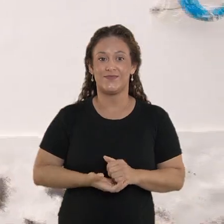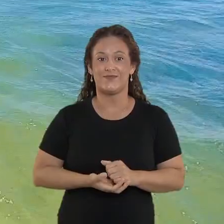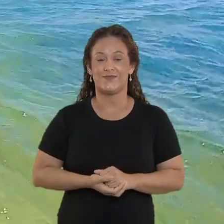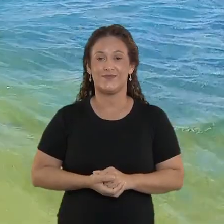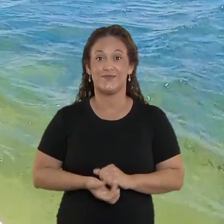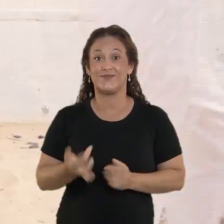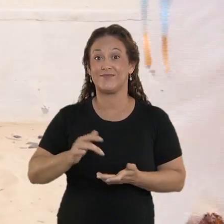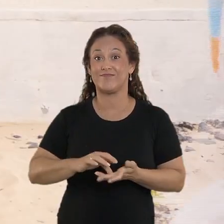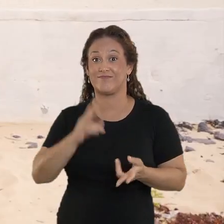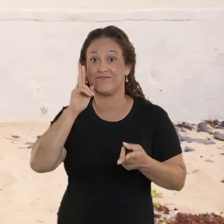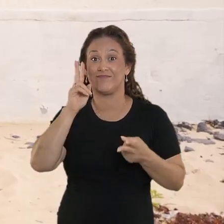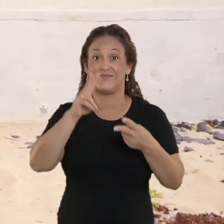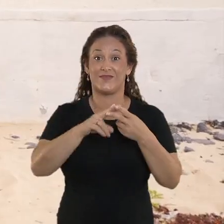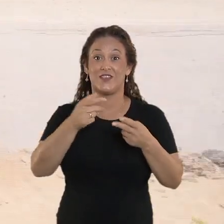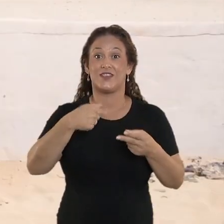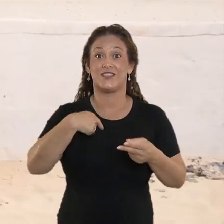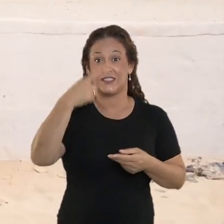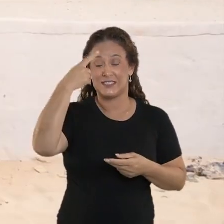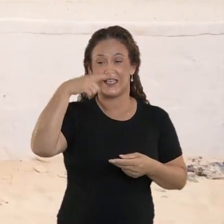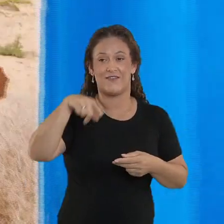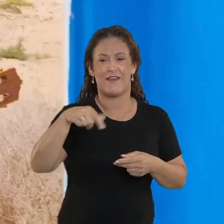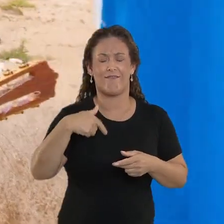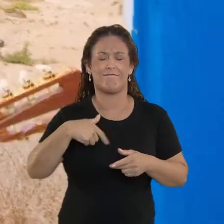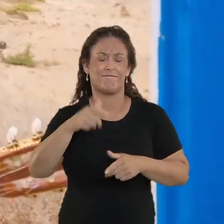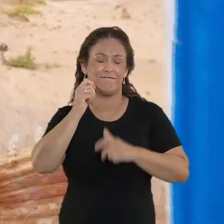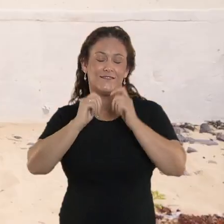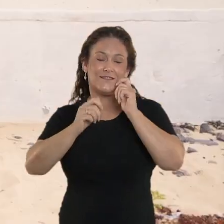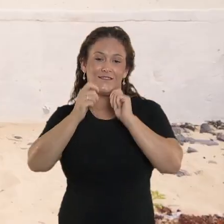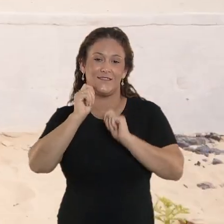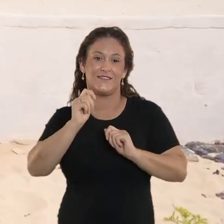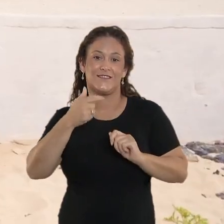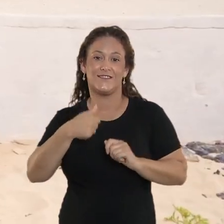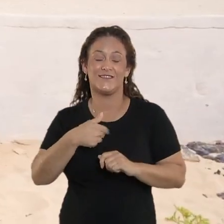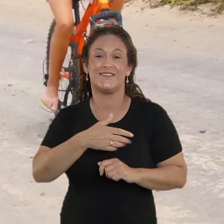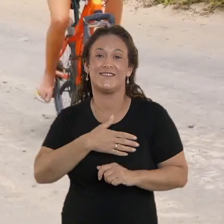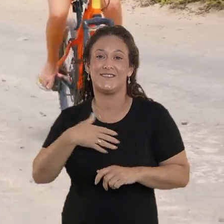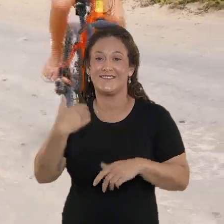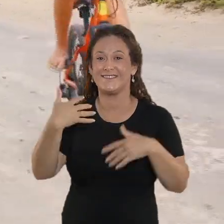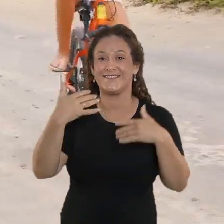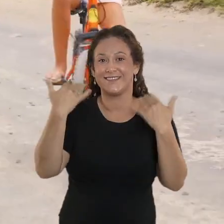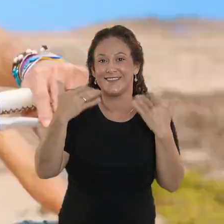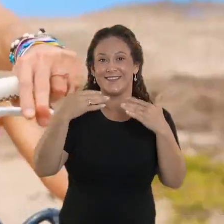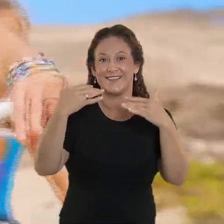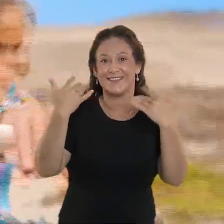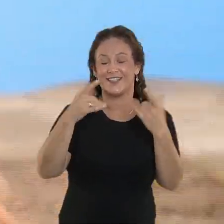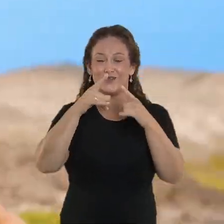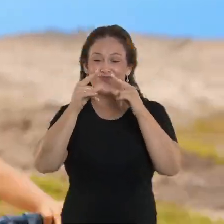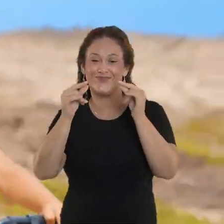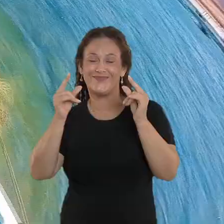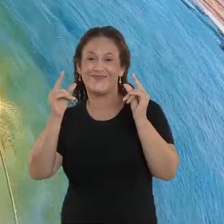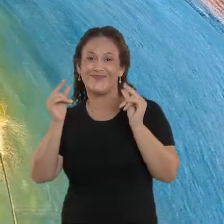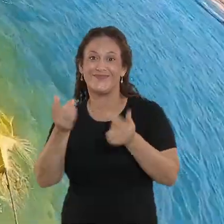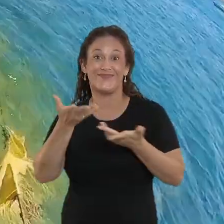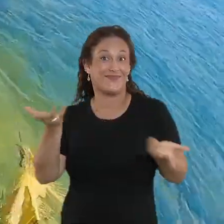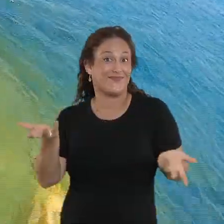Desde que te vi, yo lo supí, sí. Tú ibas a ser mi niñita. Yo quiero ese carmín y hacer siempre reír. Los labios de